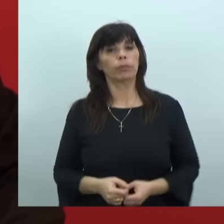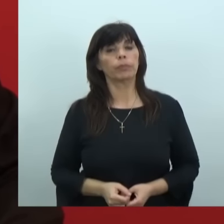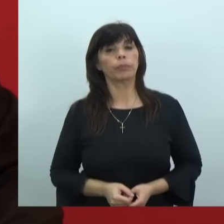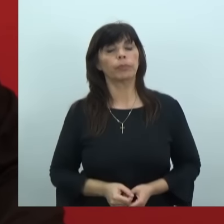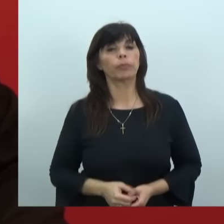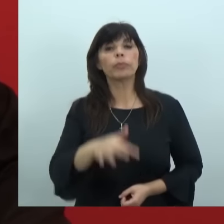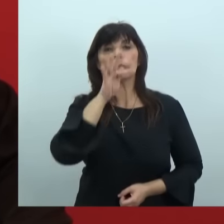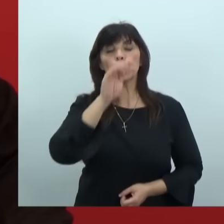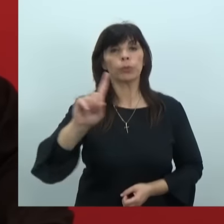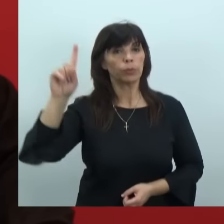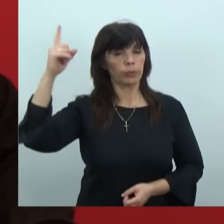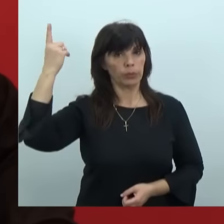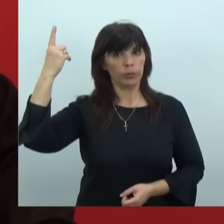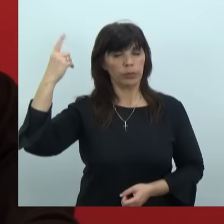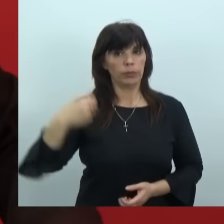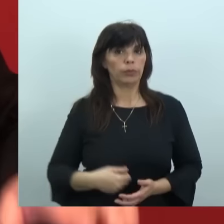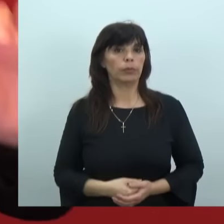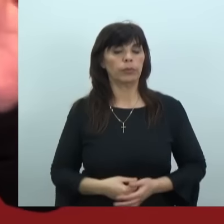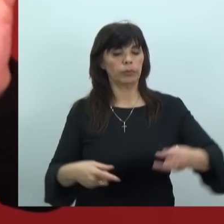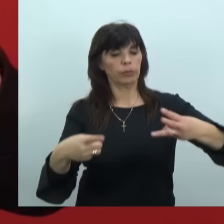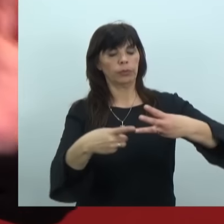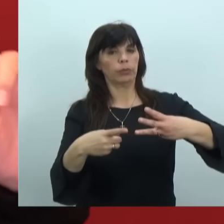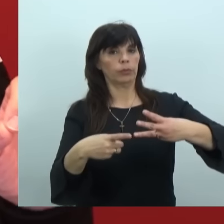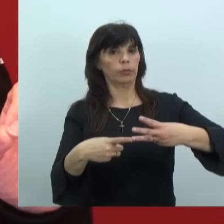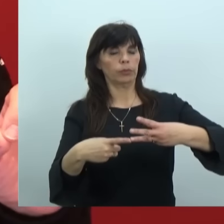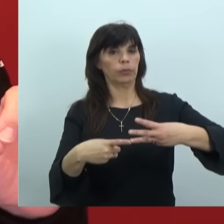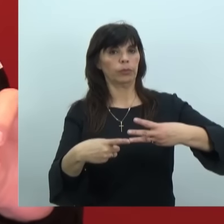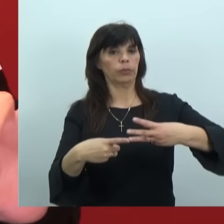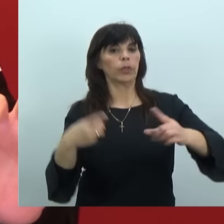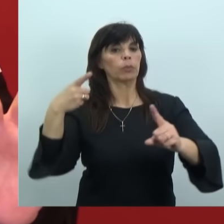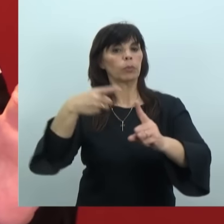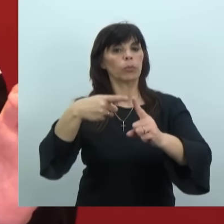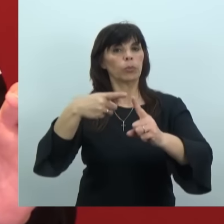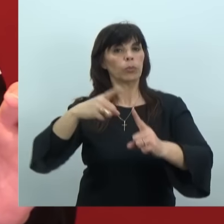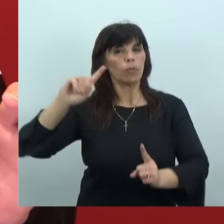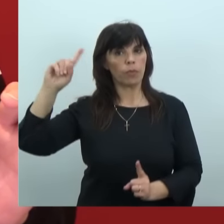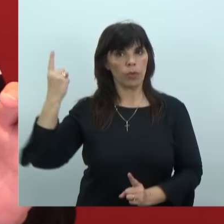La promesa de Dios contiene el propósito de Dios.